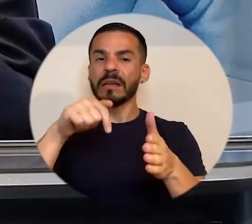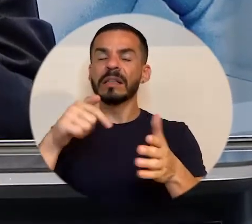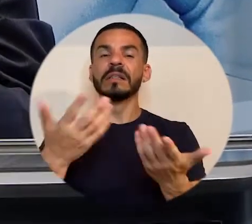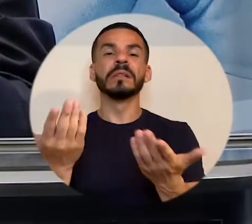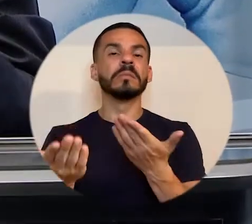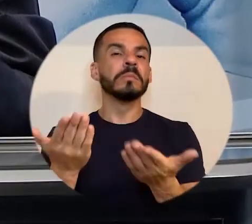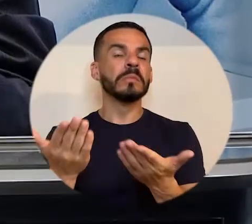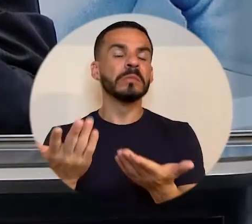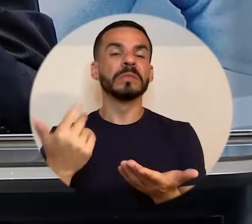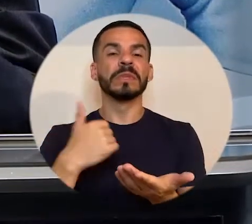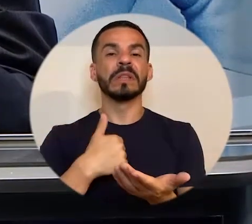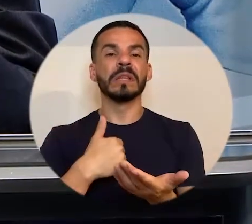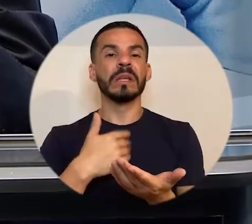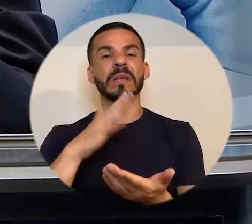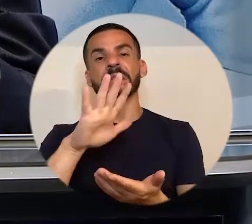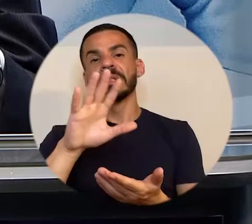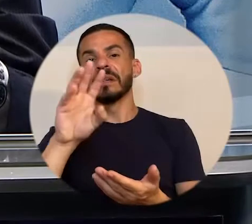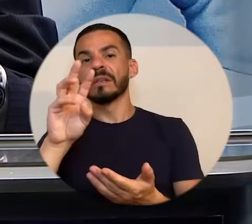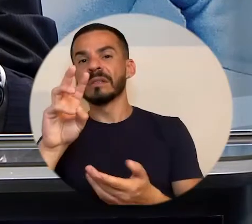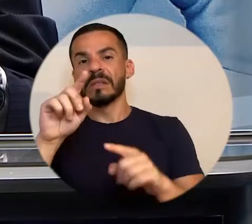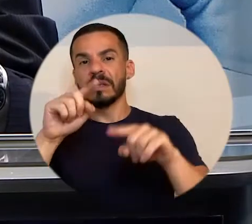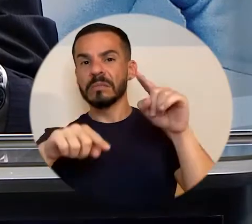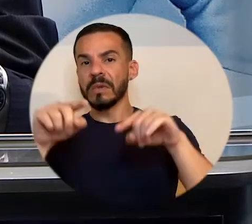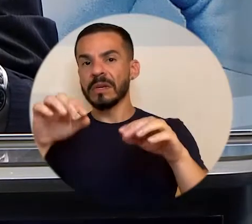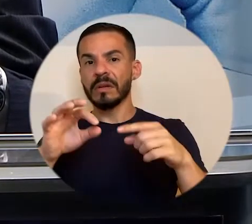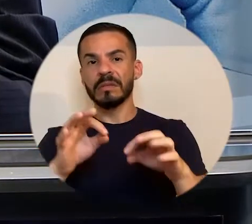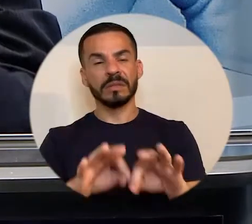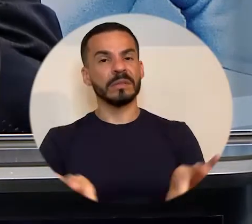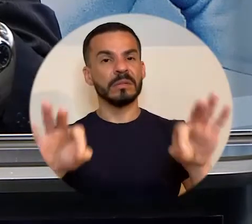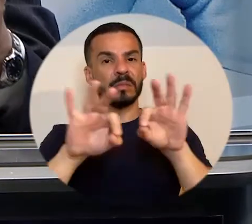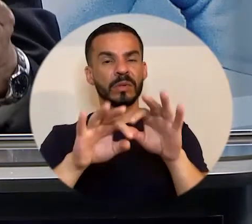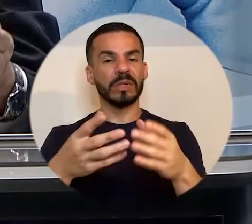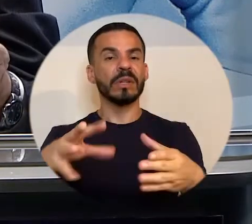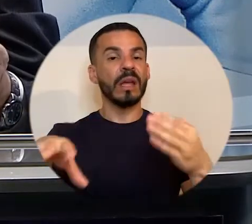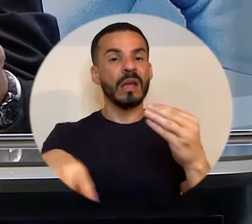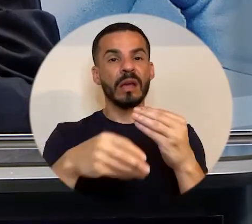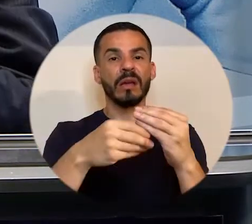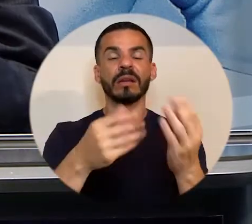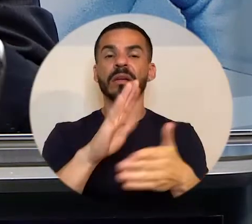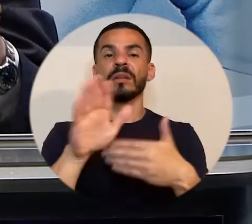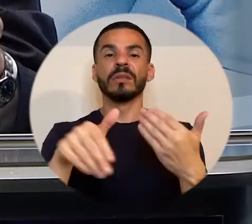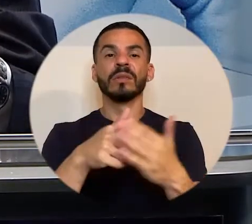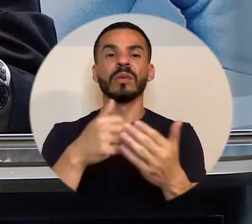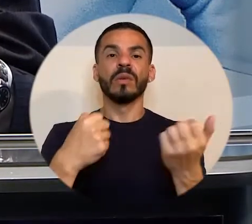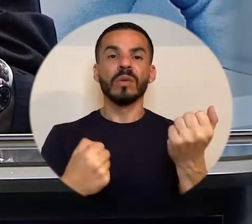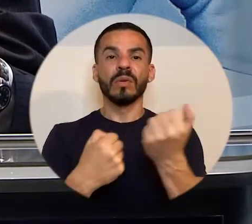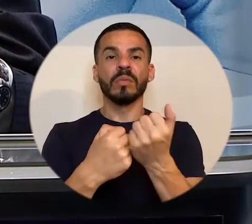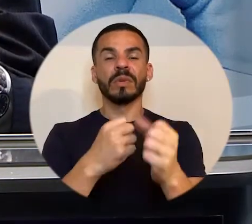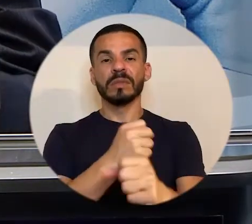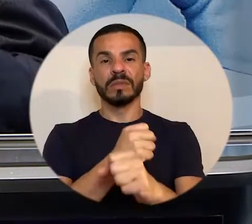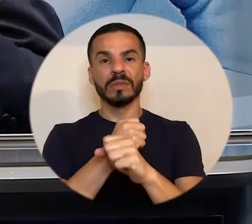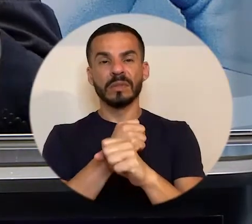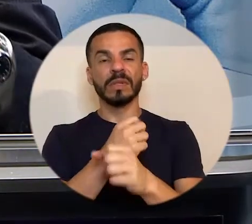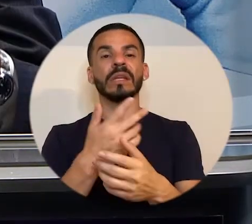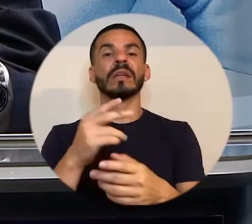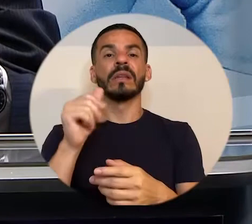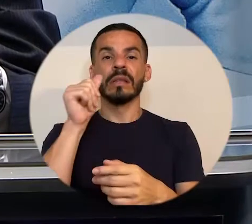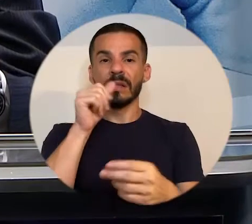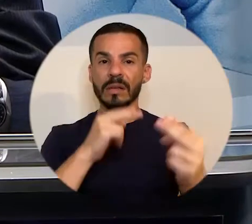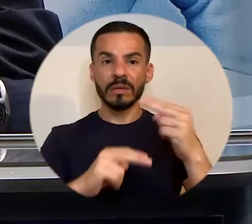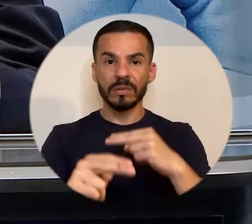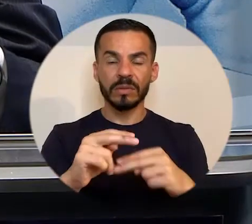ese paquete posiblemente tendrá 5 o 6 variables fundamentales. Agréguele a eso toda la cooperación en seguridad,